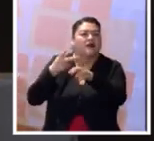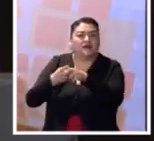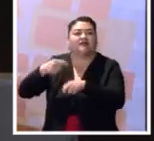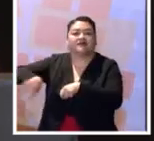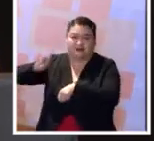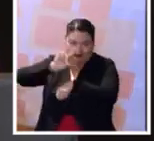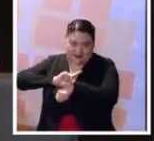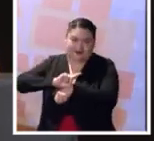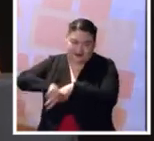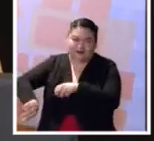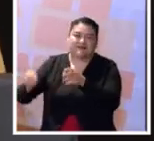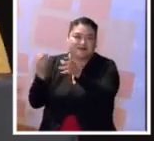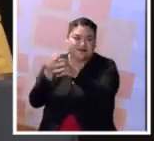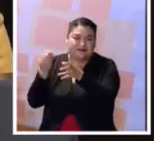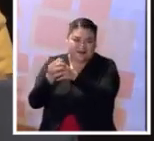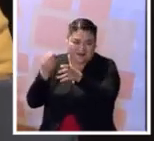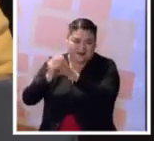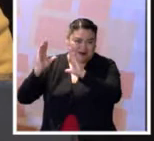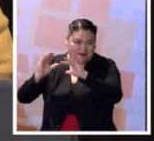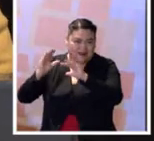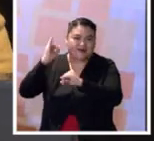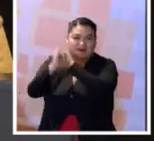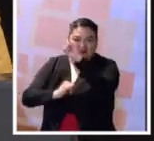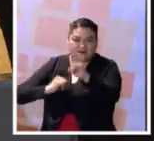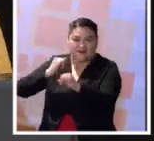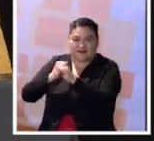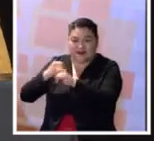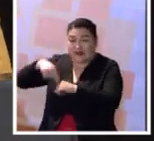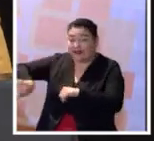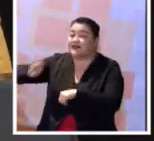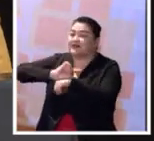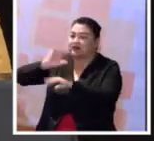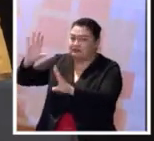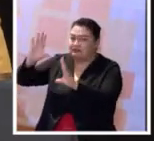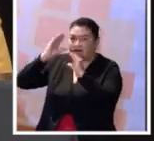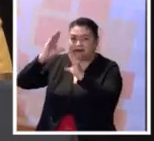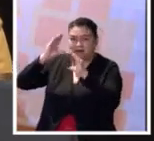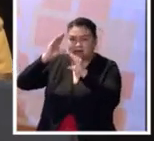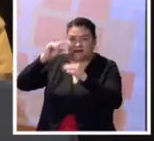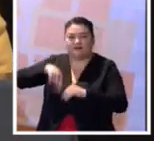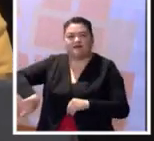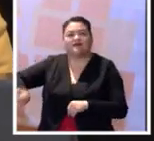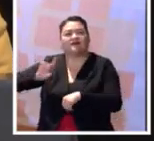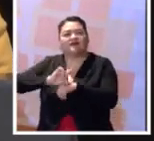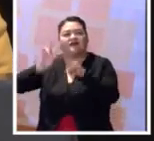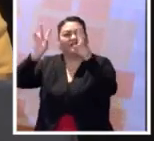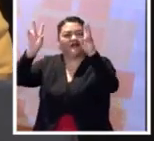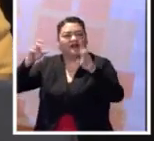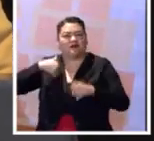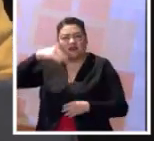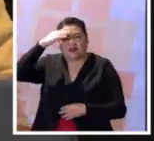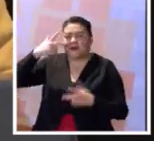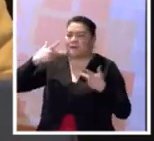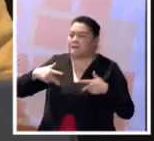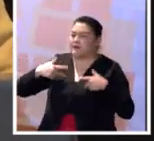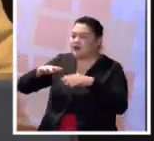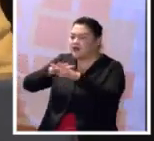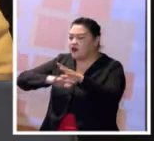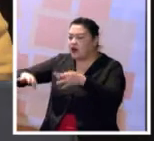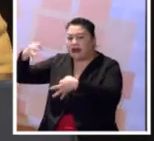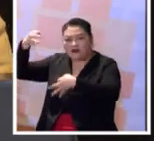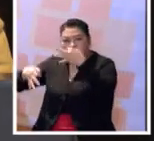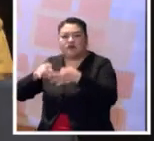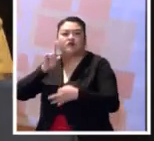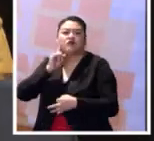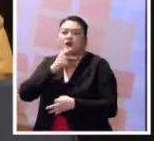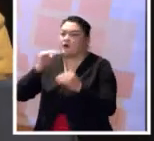seminario internacional nos trae a todas y a todos nosotros. El coloquio Desafíos para juzgar con perspectiva de género